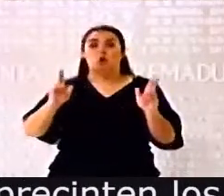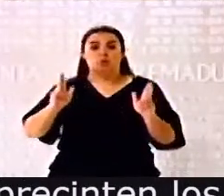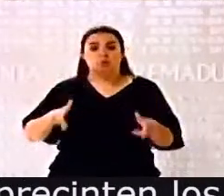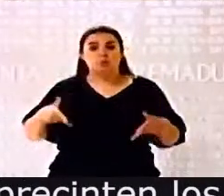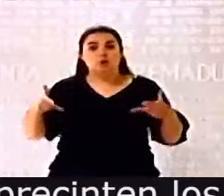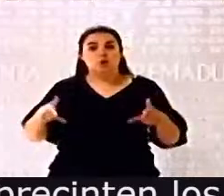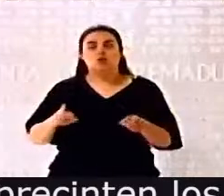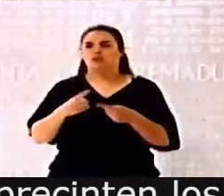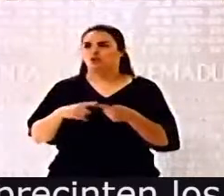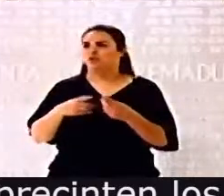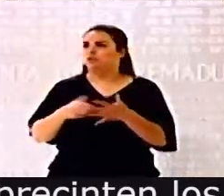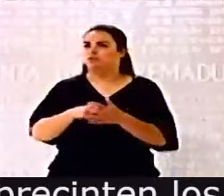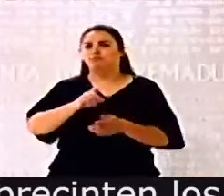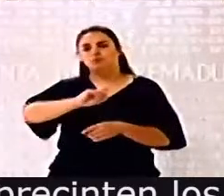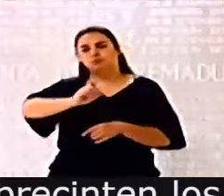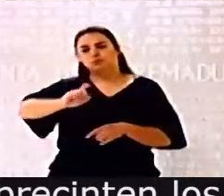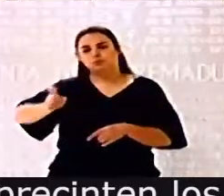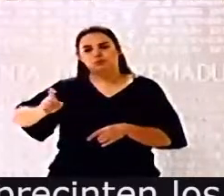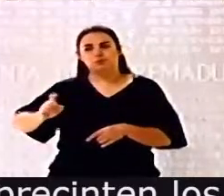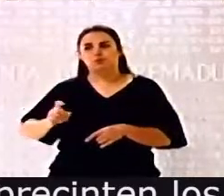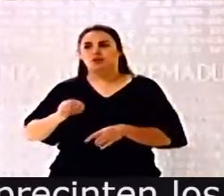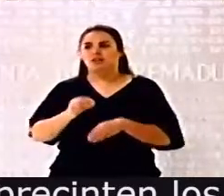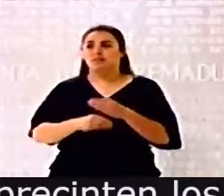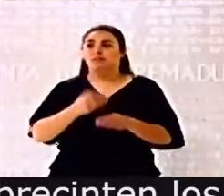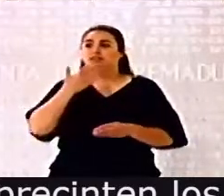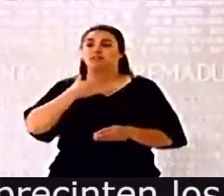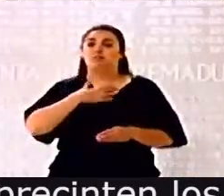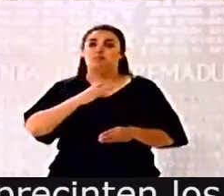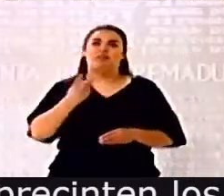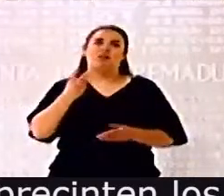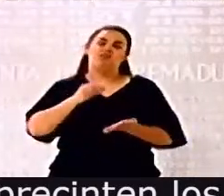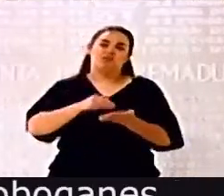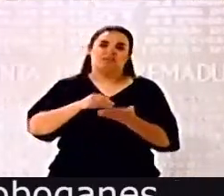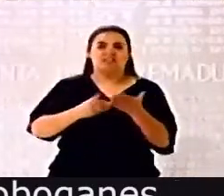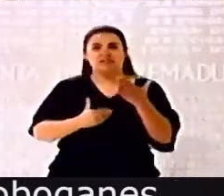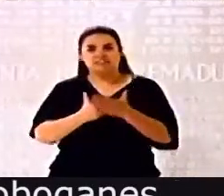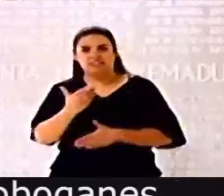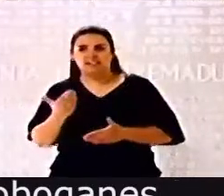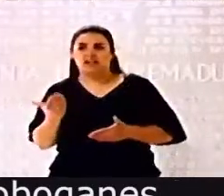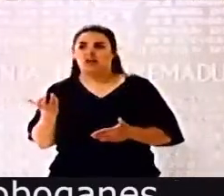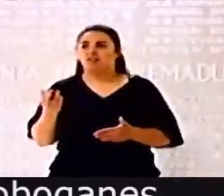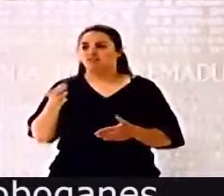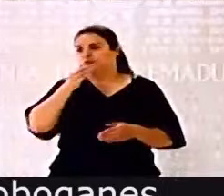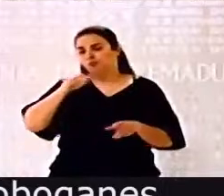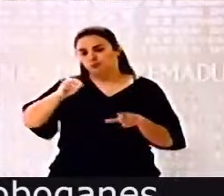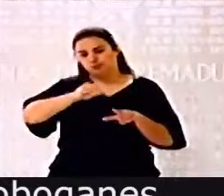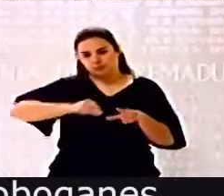este tipo de cosas, que se desinfecten, si es posible, un par de veces al día con una solución